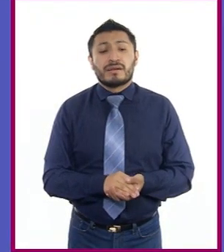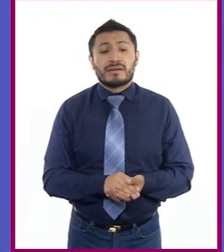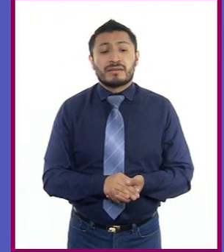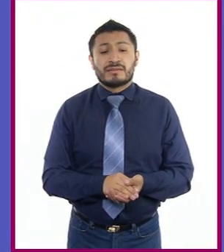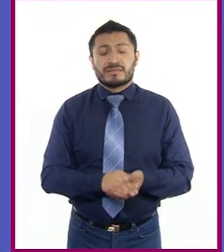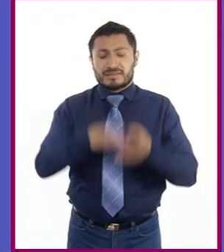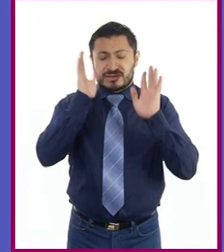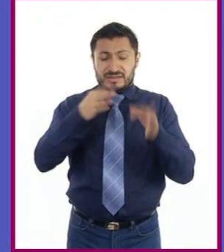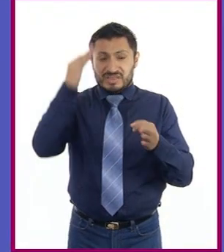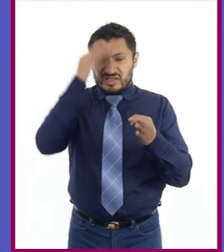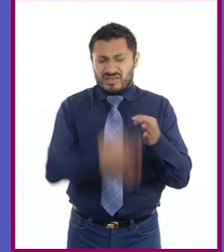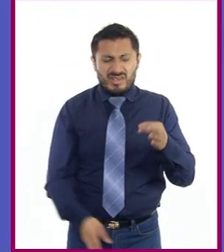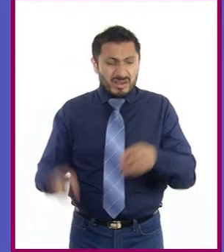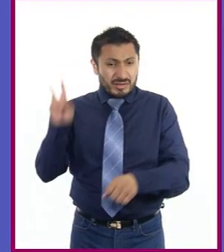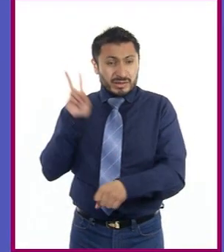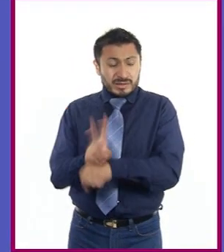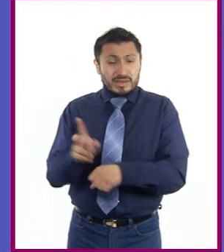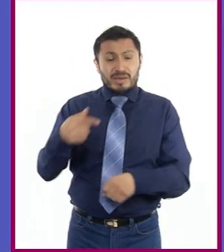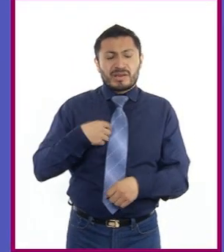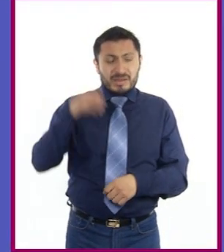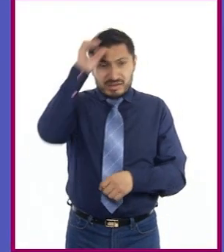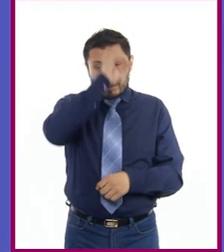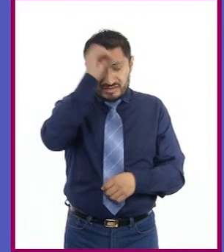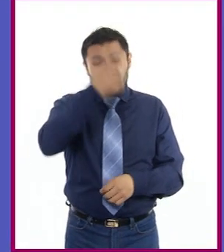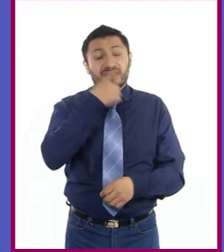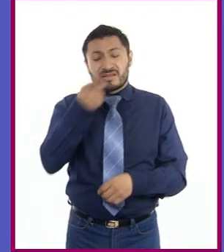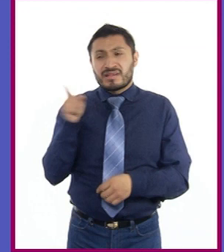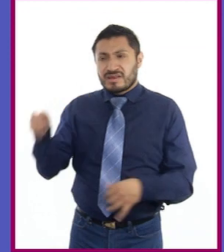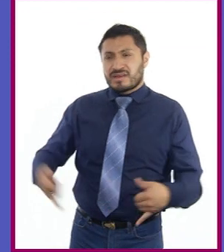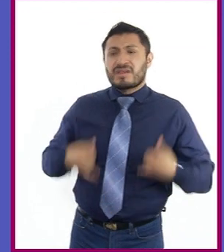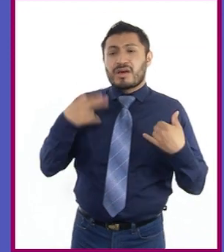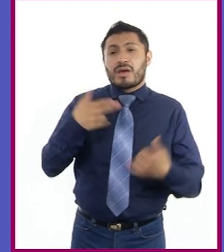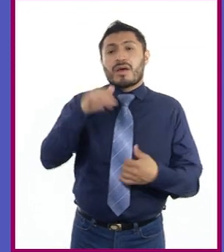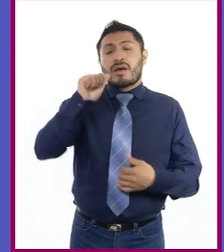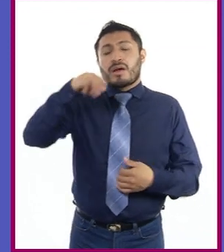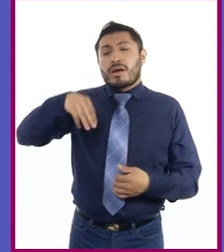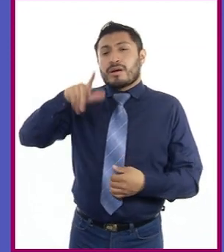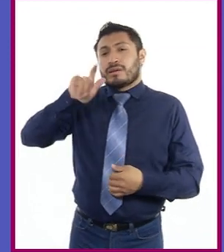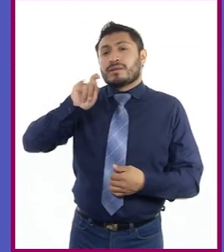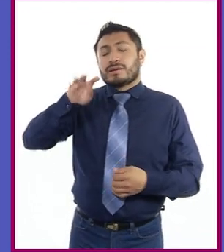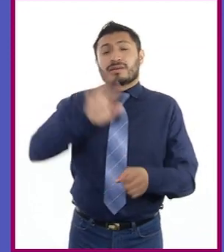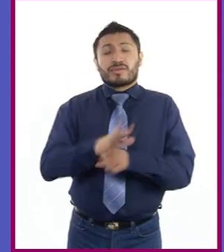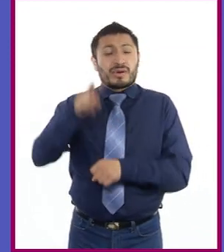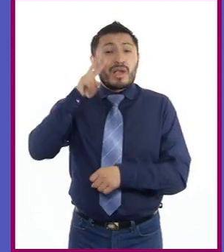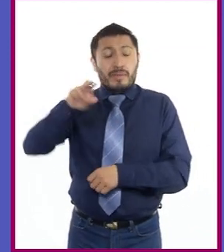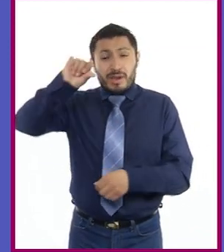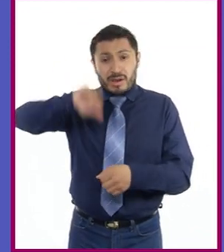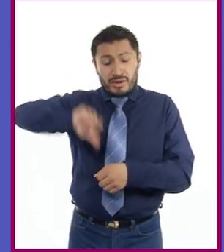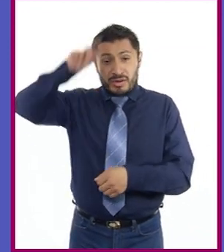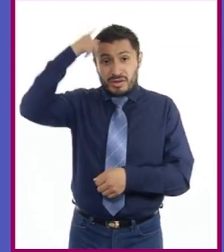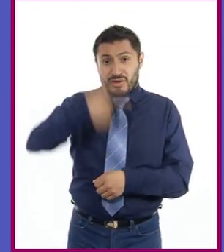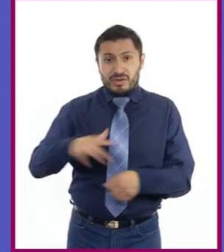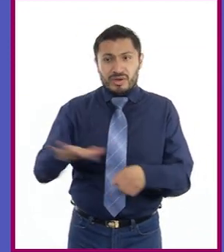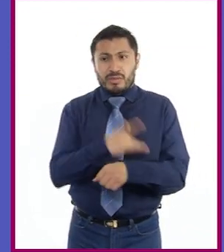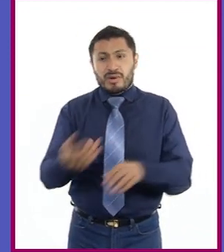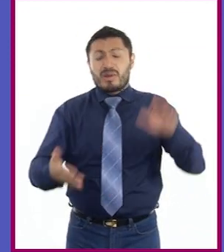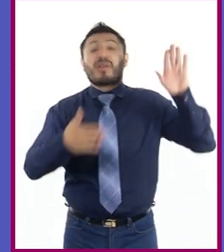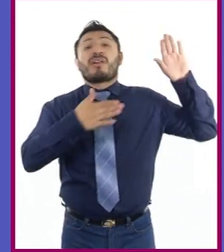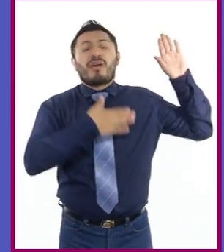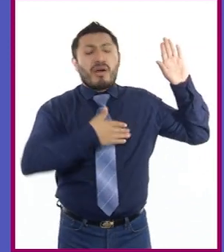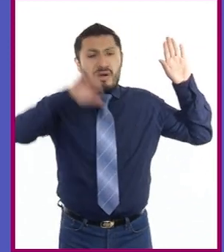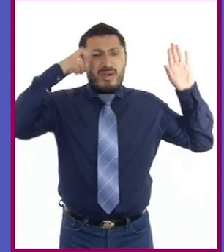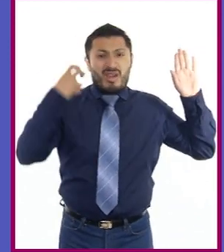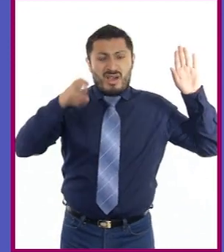Demos fin a la guardia. Y soy de opinión que digamos al joven Hamlet lo que hemos visto esta noche, porque yo os prometo que